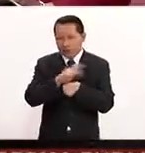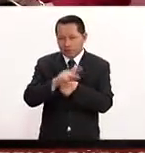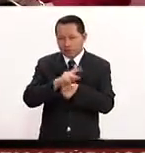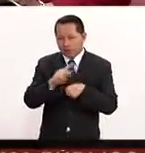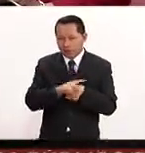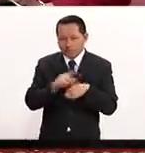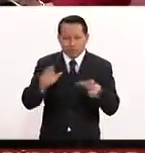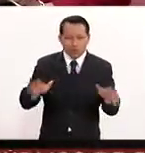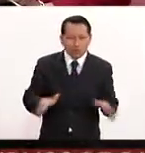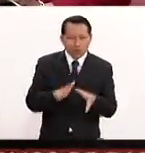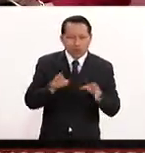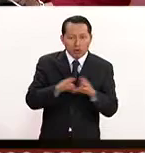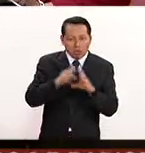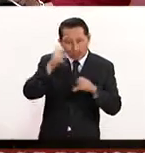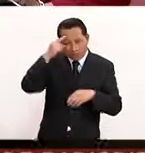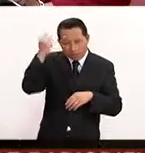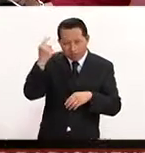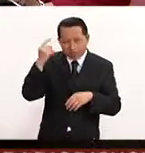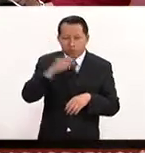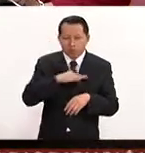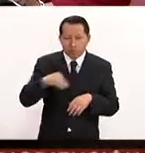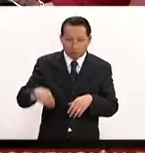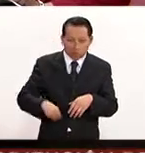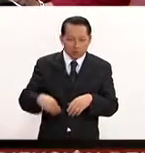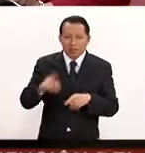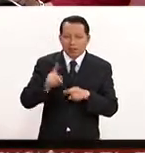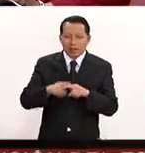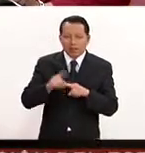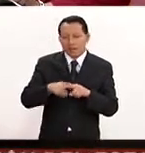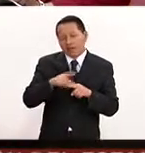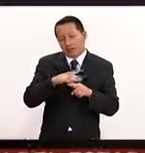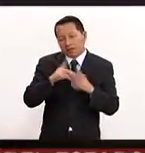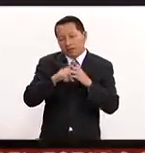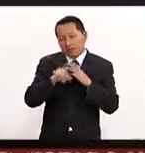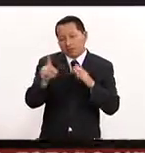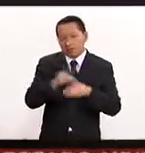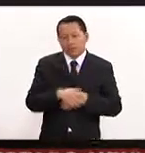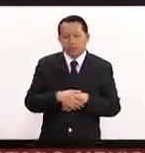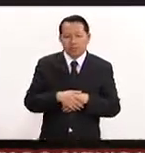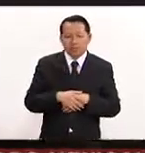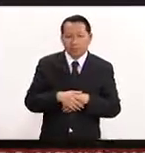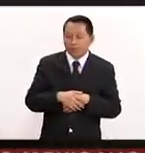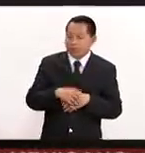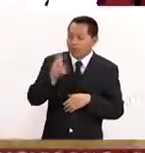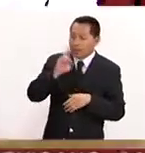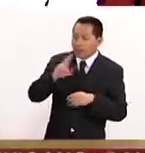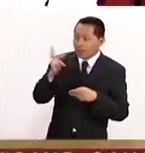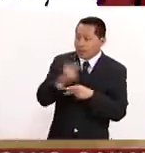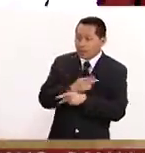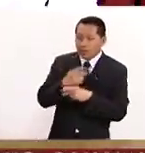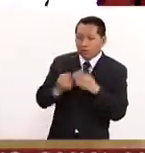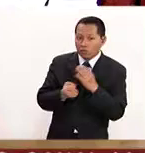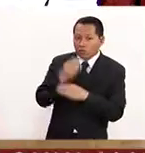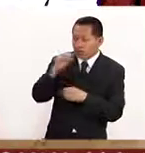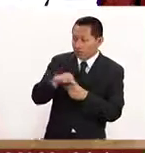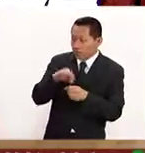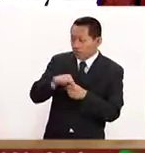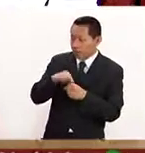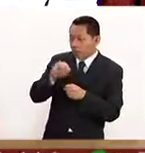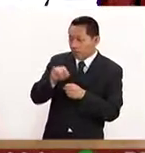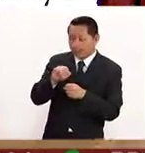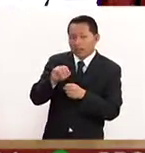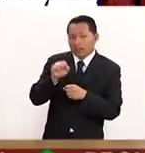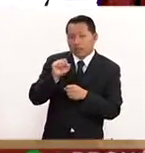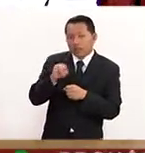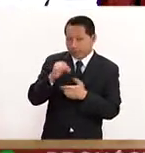fomentado que fácilmente se culpe a un chivo expiatorio, que son los inmigrantes. Habrá que ver qué pasa si hoy hacen un nuevo referéndum, si realmente ganaría el